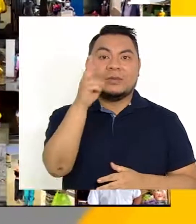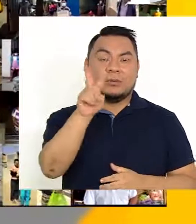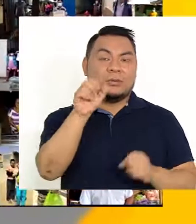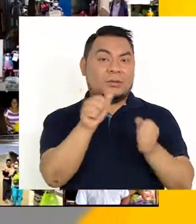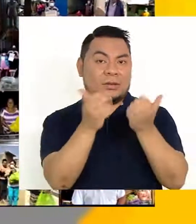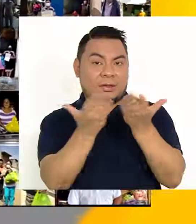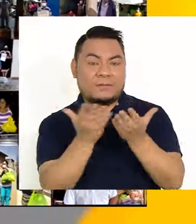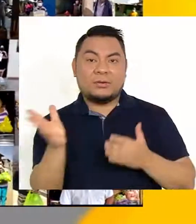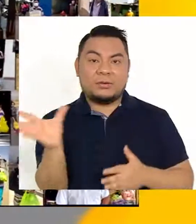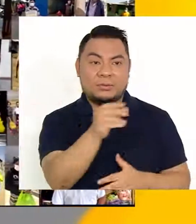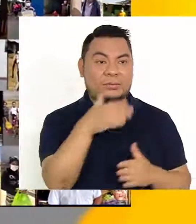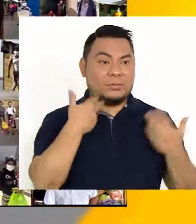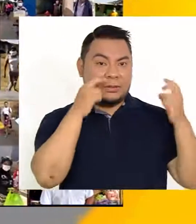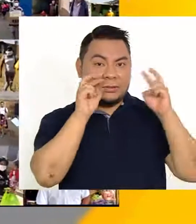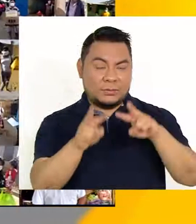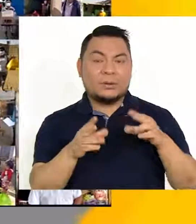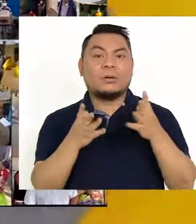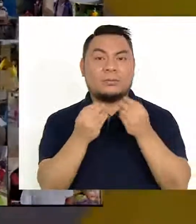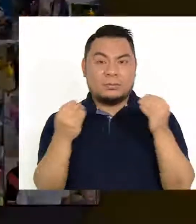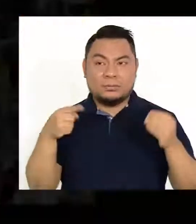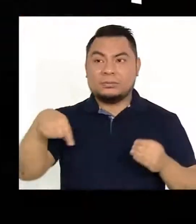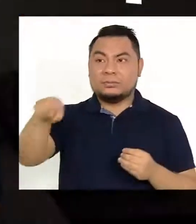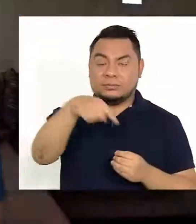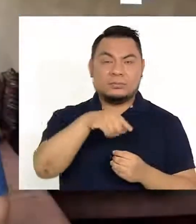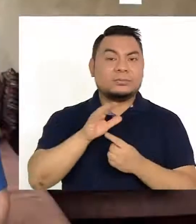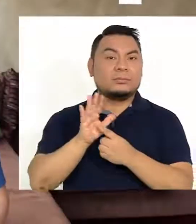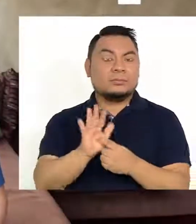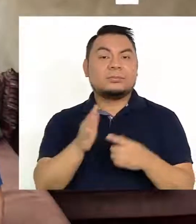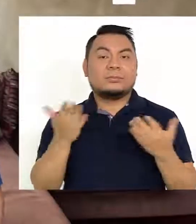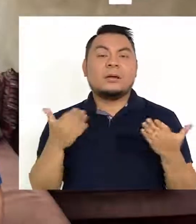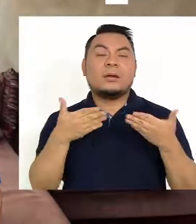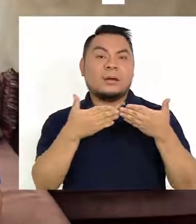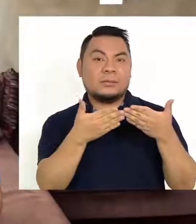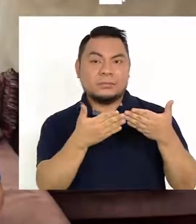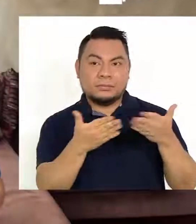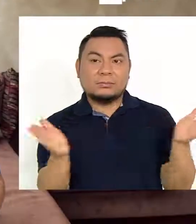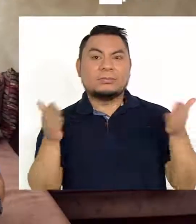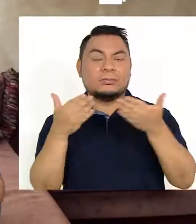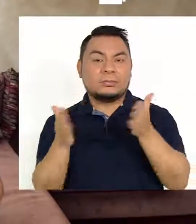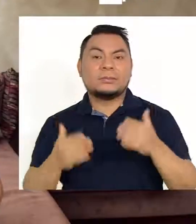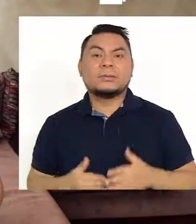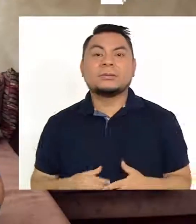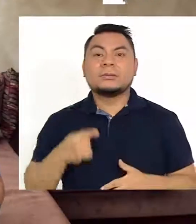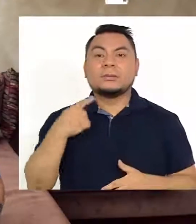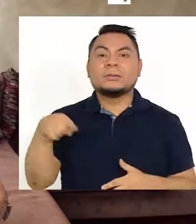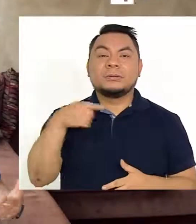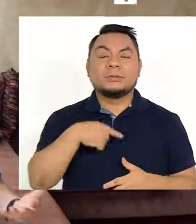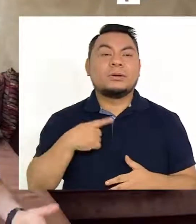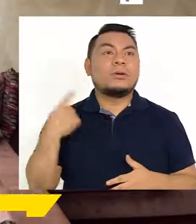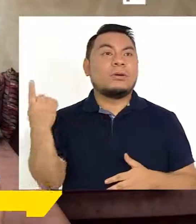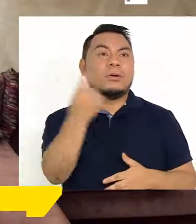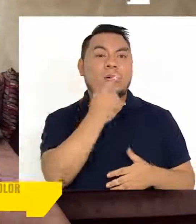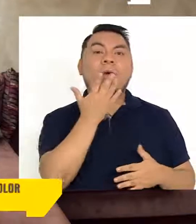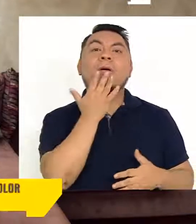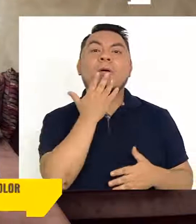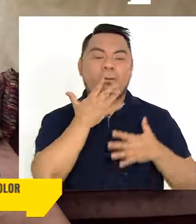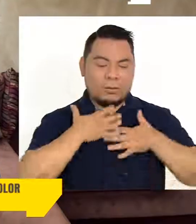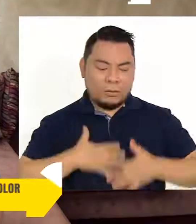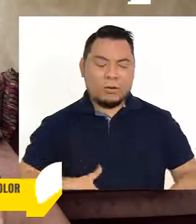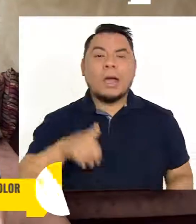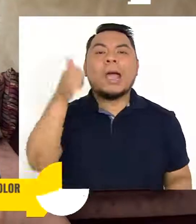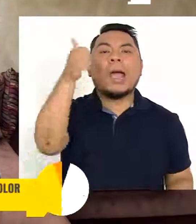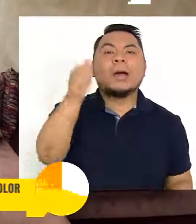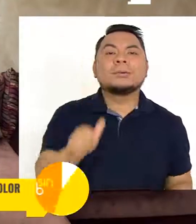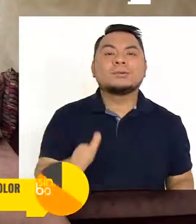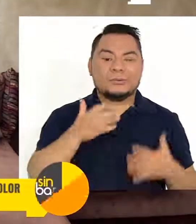Este 2 de abril, como todos han podido ver, muchas ventanas se iluminaron de color azul. El azul